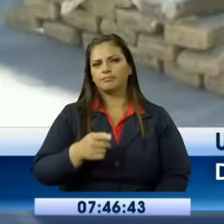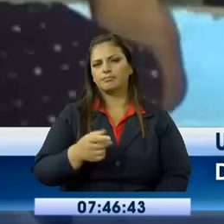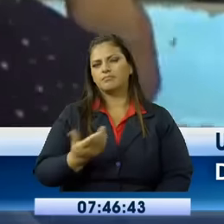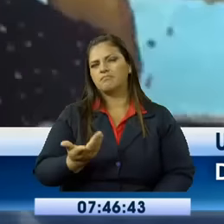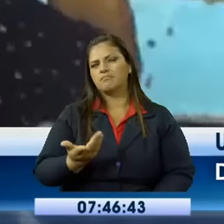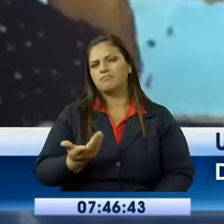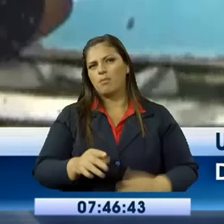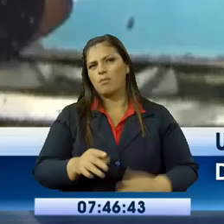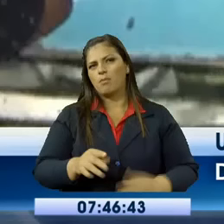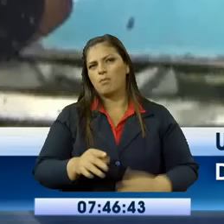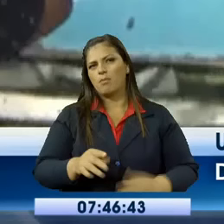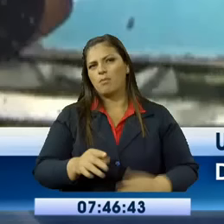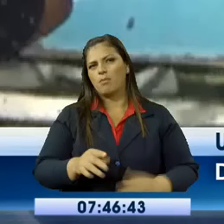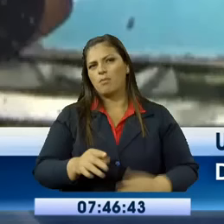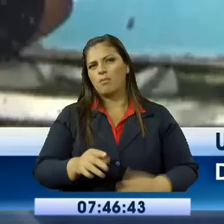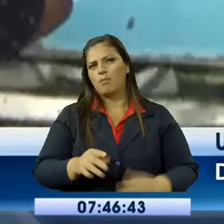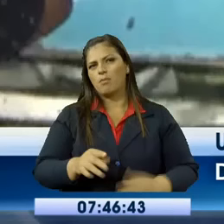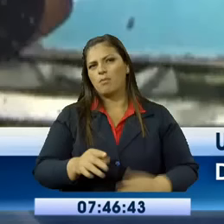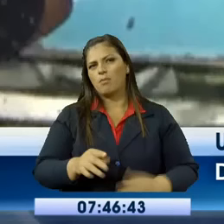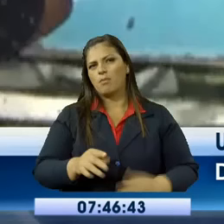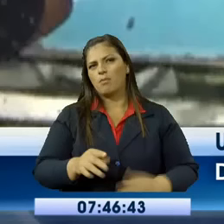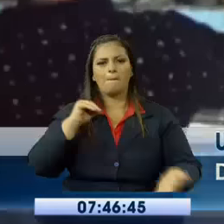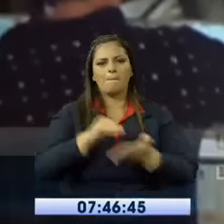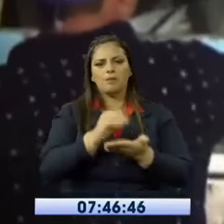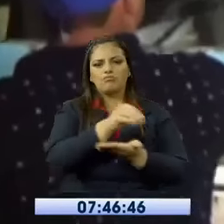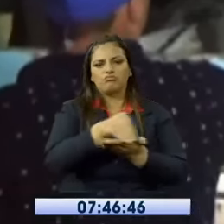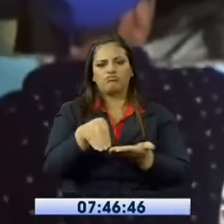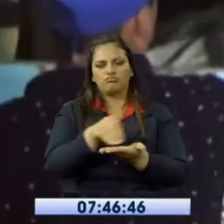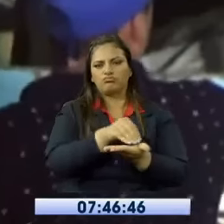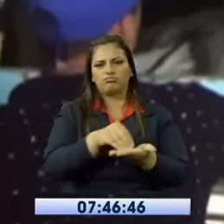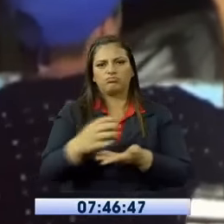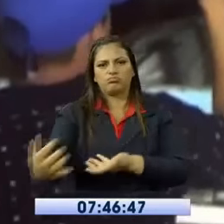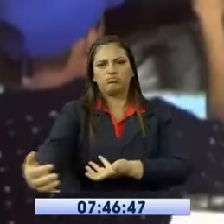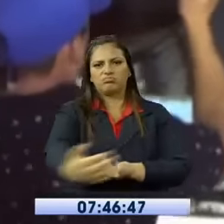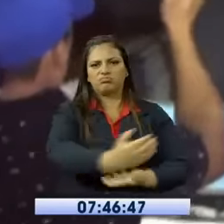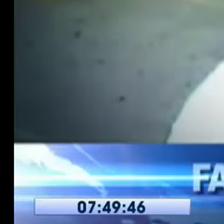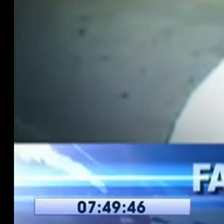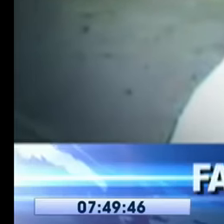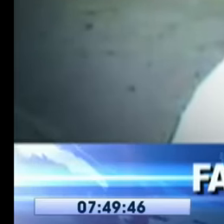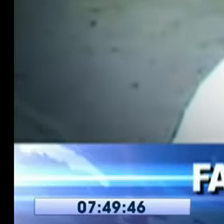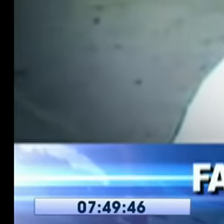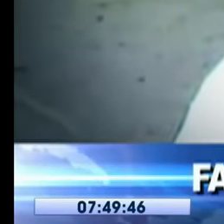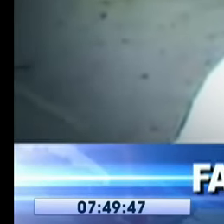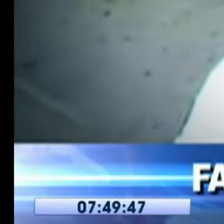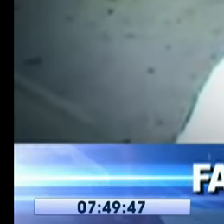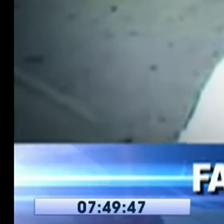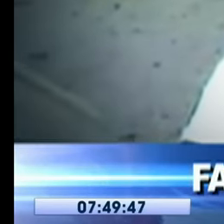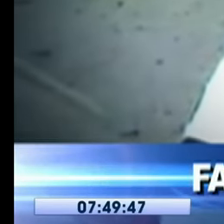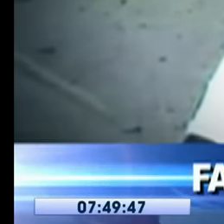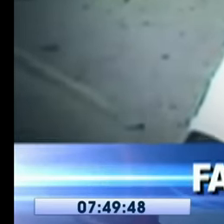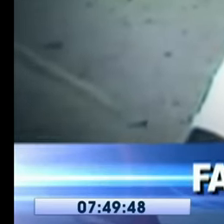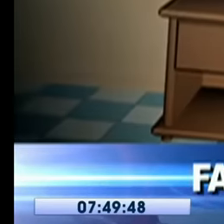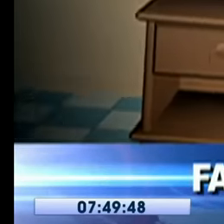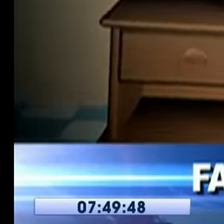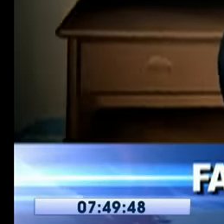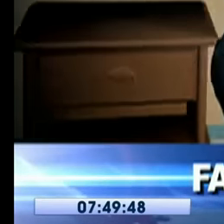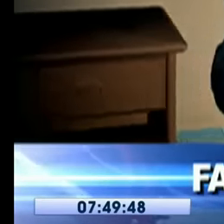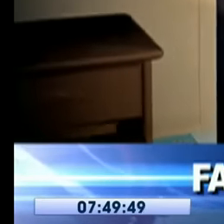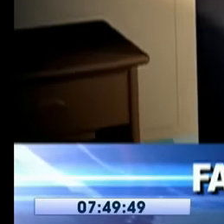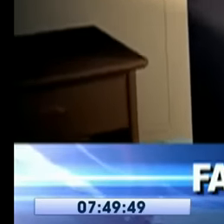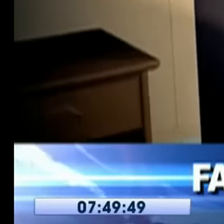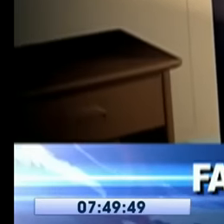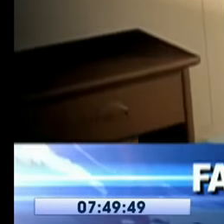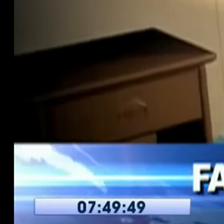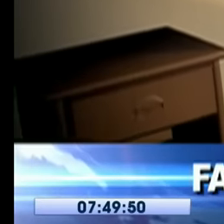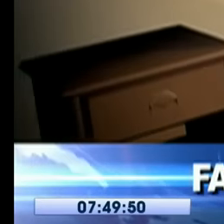cerca de 1.500.000 dosis, informó Iván Casamena. Más adelante, familiares de una mujer que